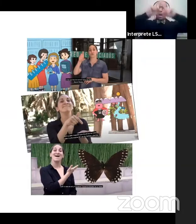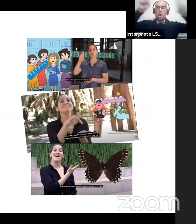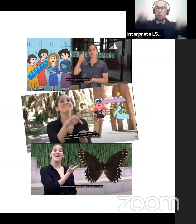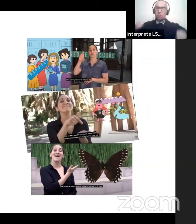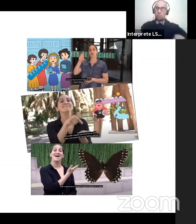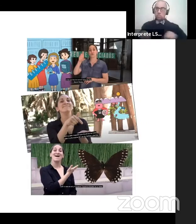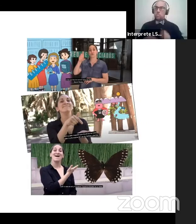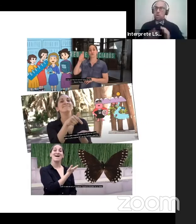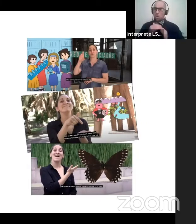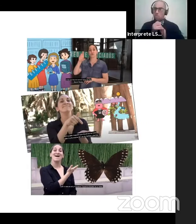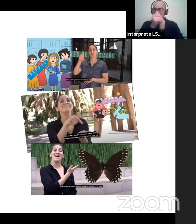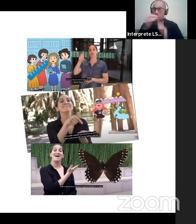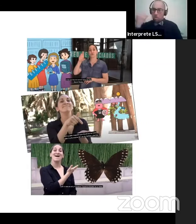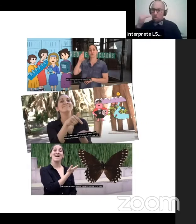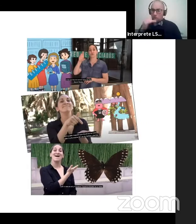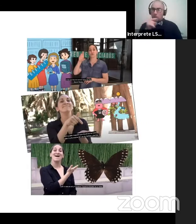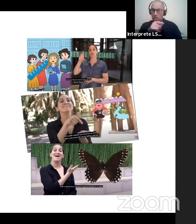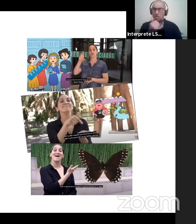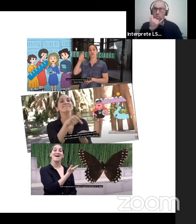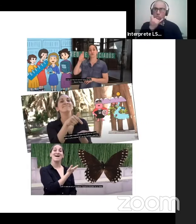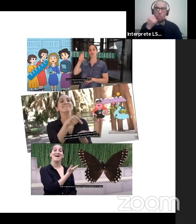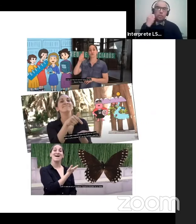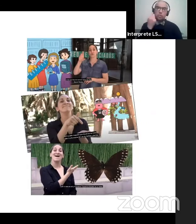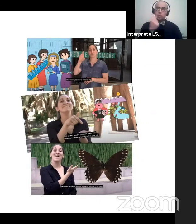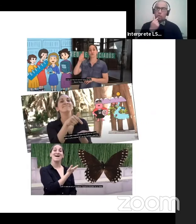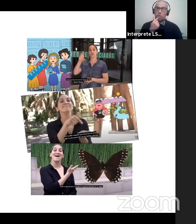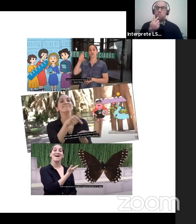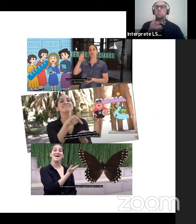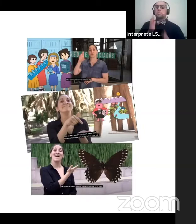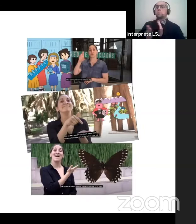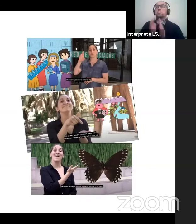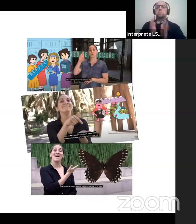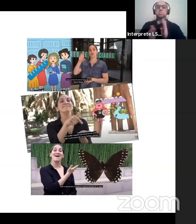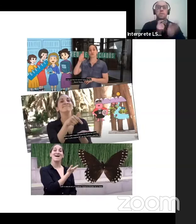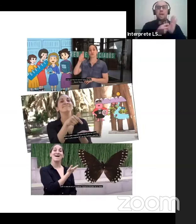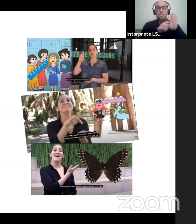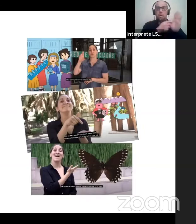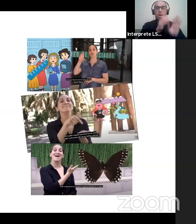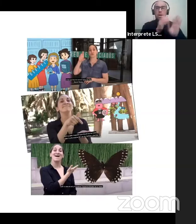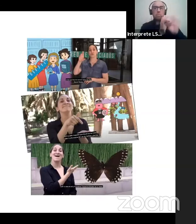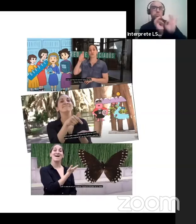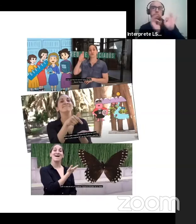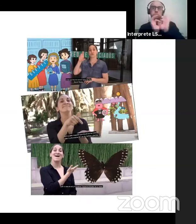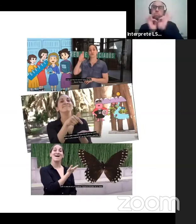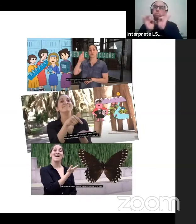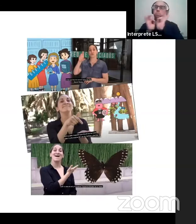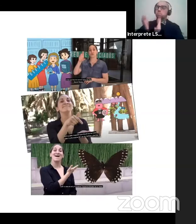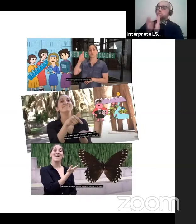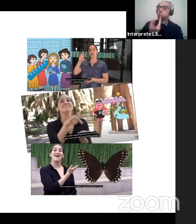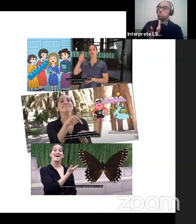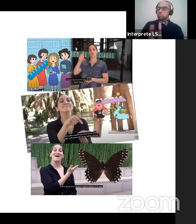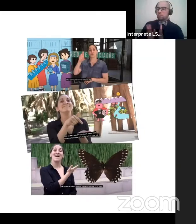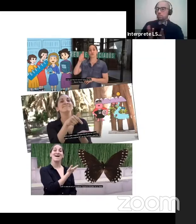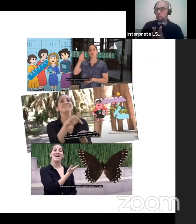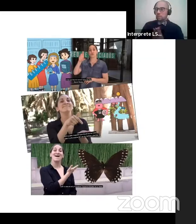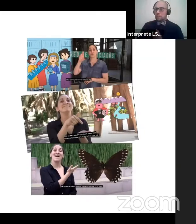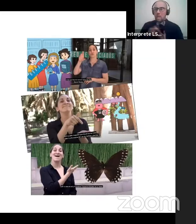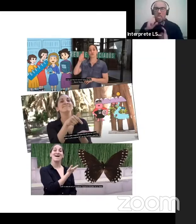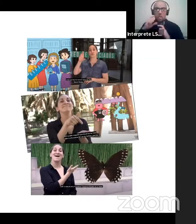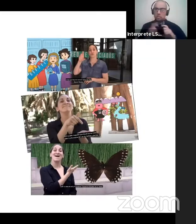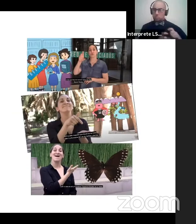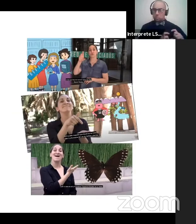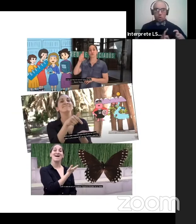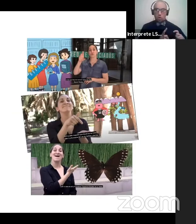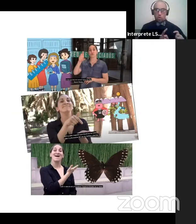entonces sea esta YouTuber sorda la que se encargue de mostrarles a todos los niños cuáles son entonces los aportes de